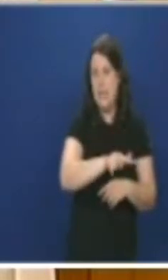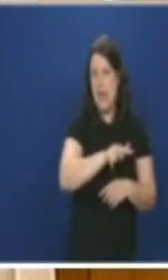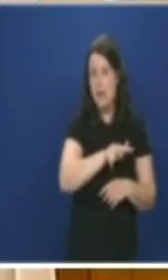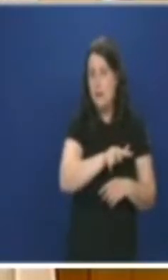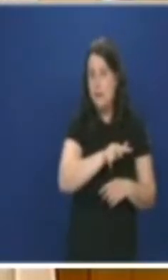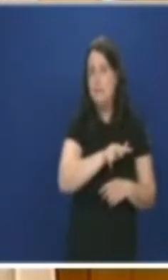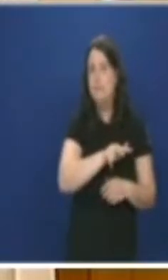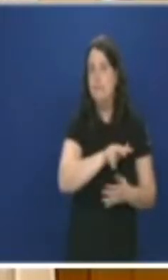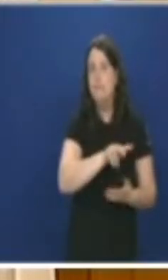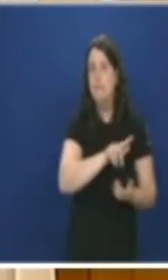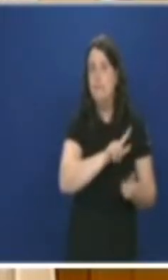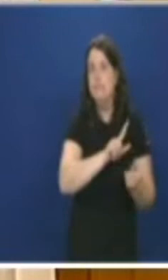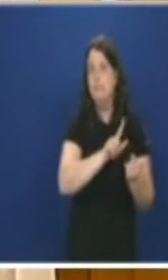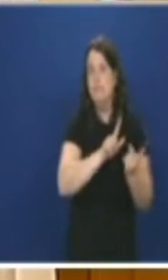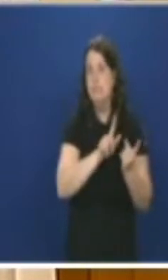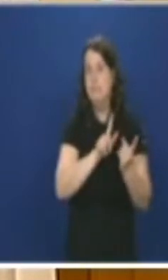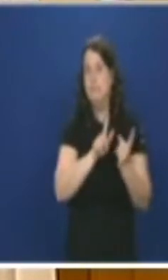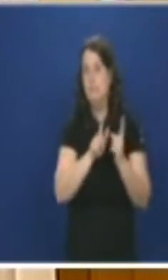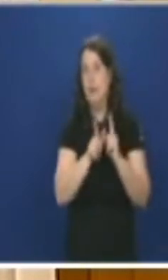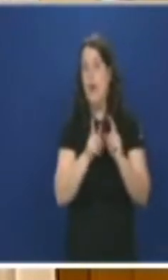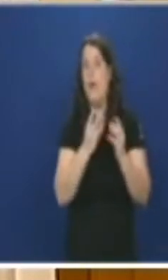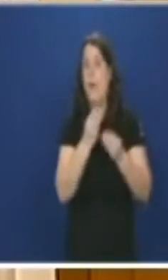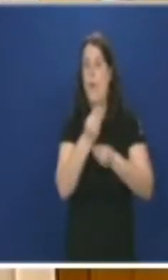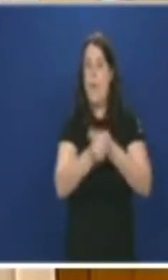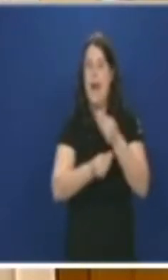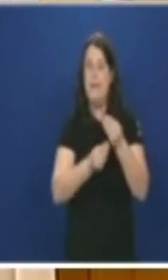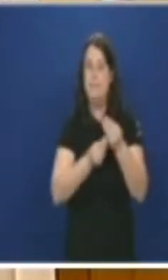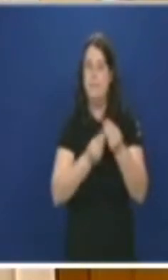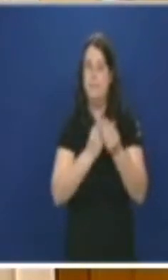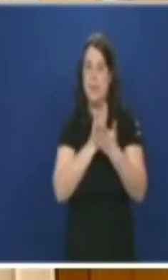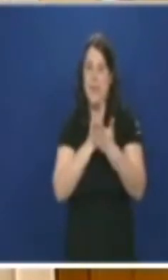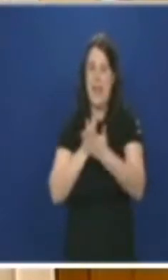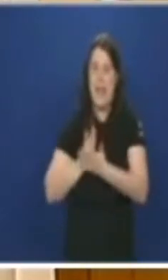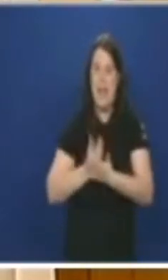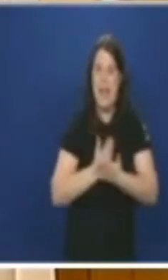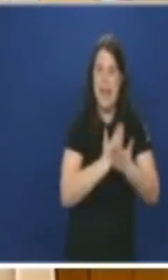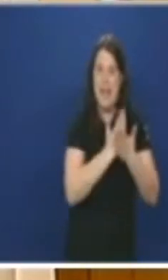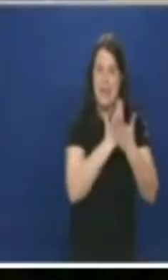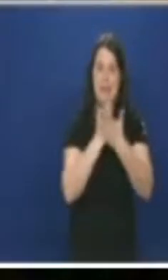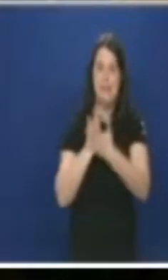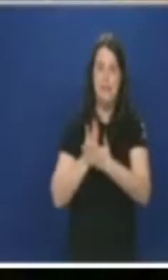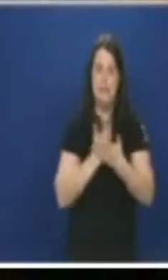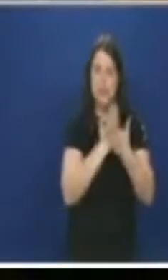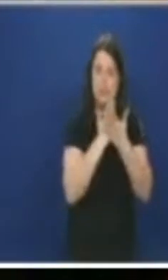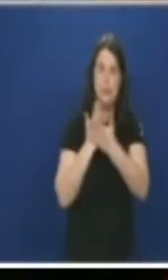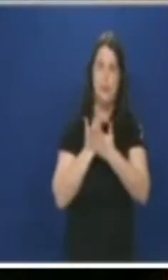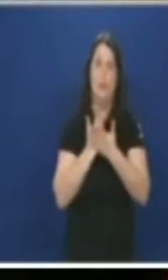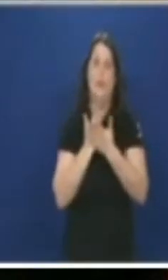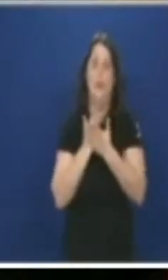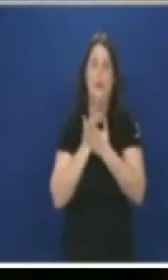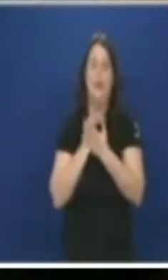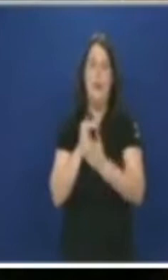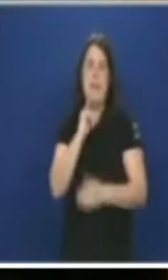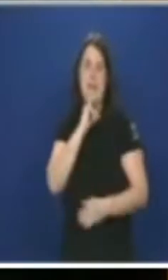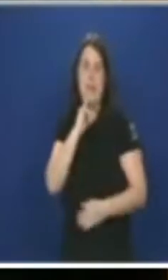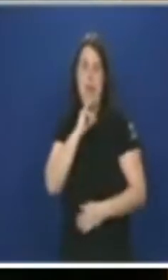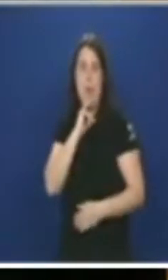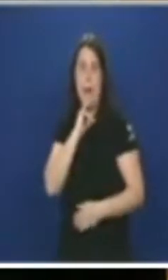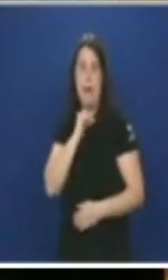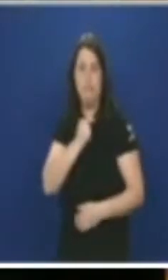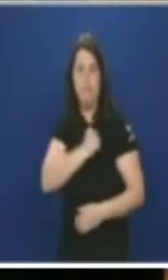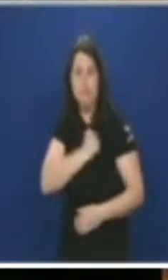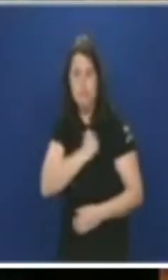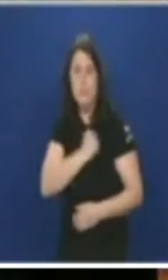e fai estudios para olvidar o idioma que ha mamado. É unha